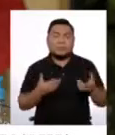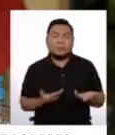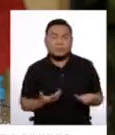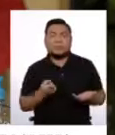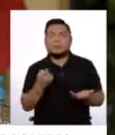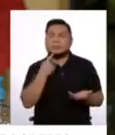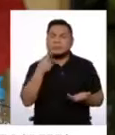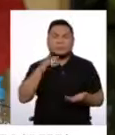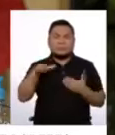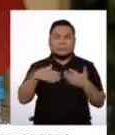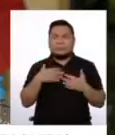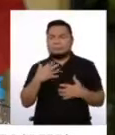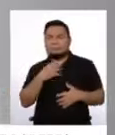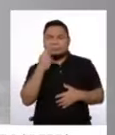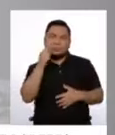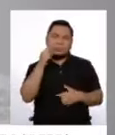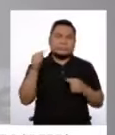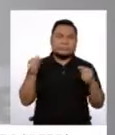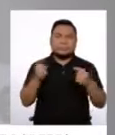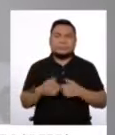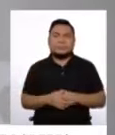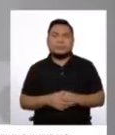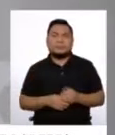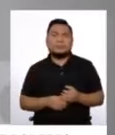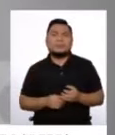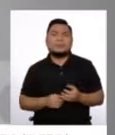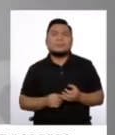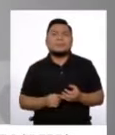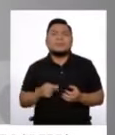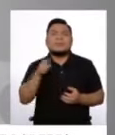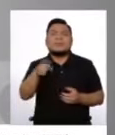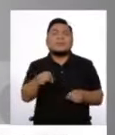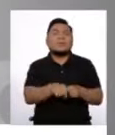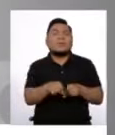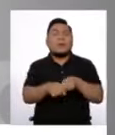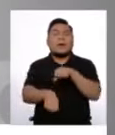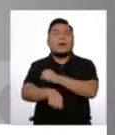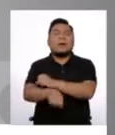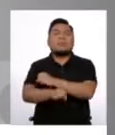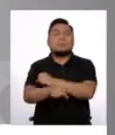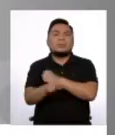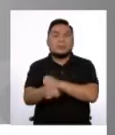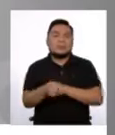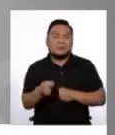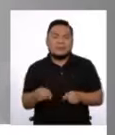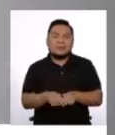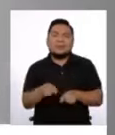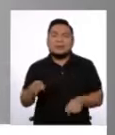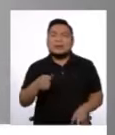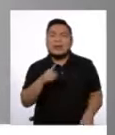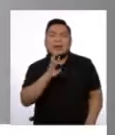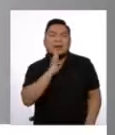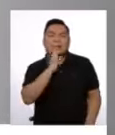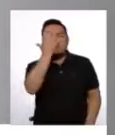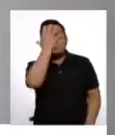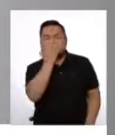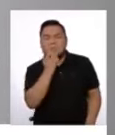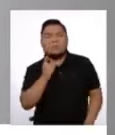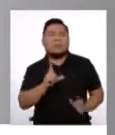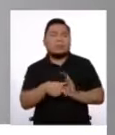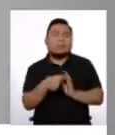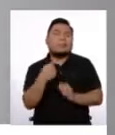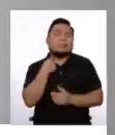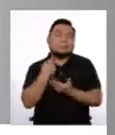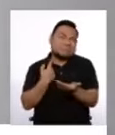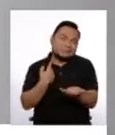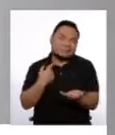que generó tensión. Esto es como los partidos de fútbol, ¿no? Donde uno habla en caliente y a veces mete la pata. Yo